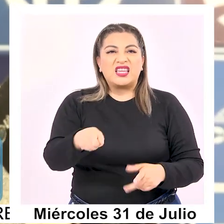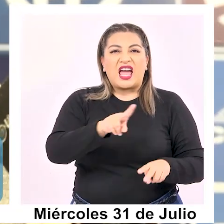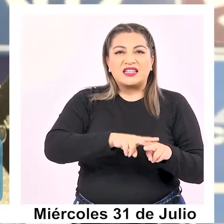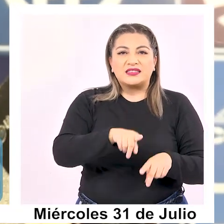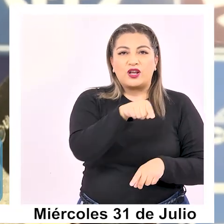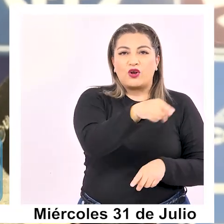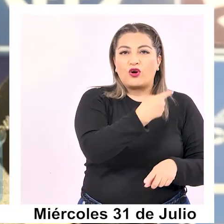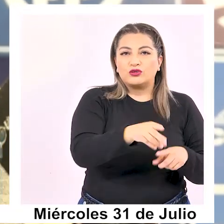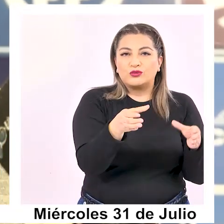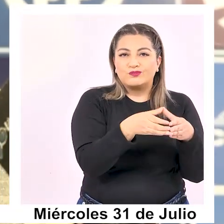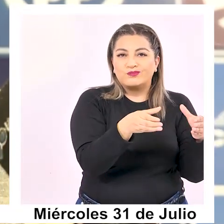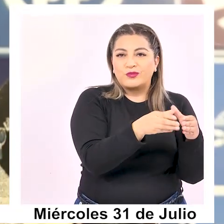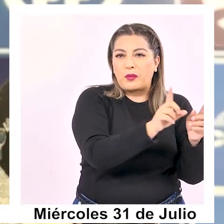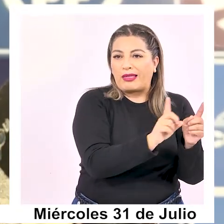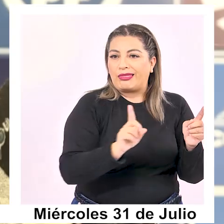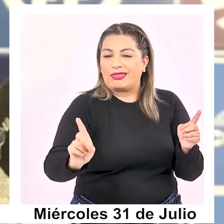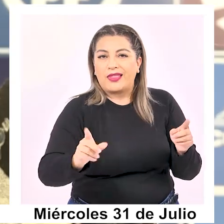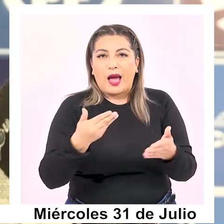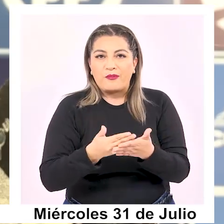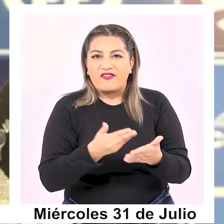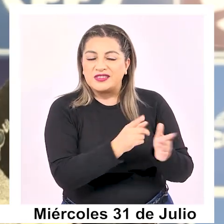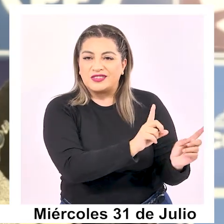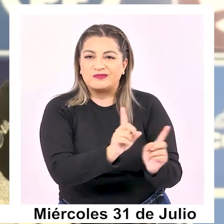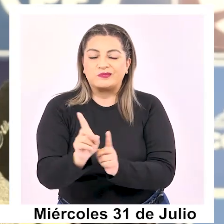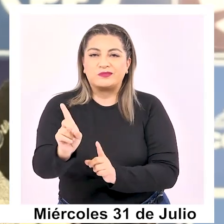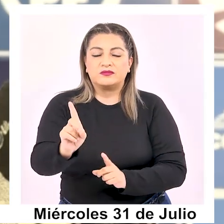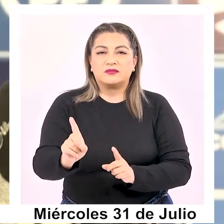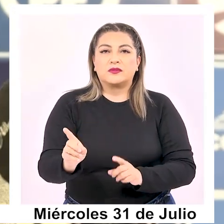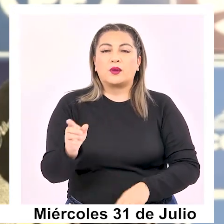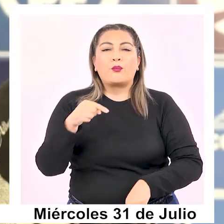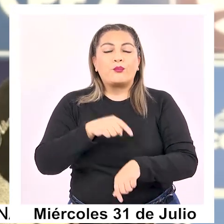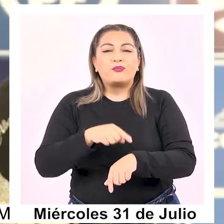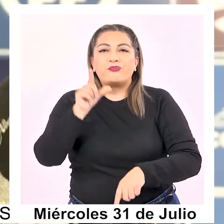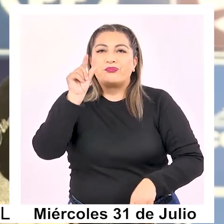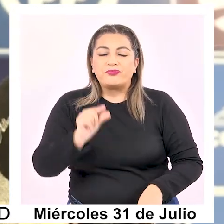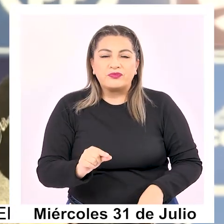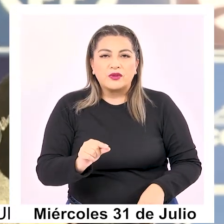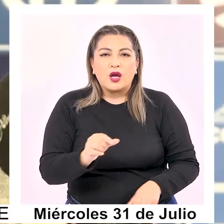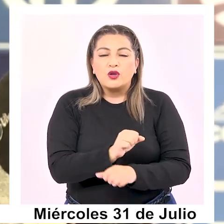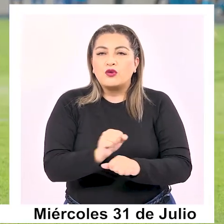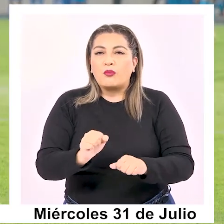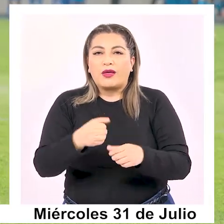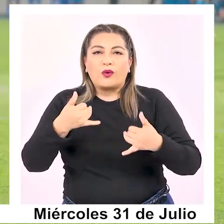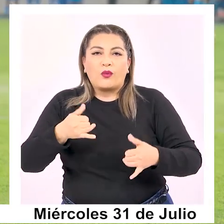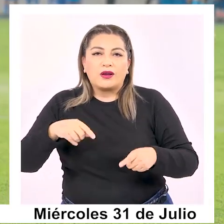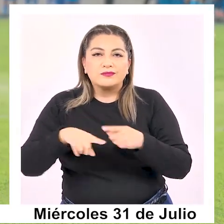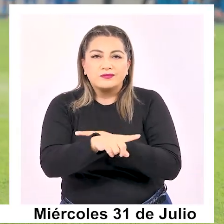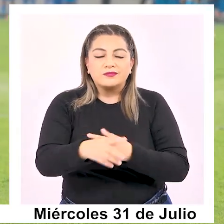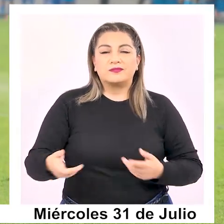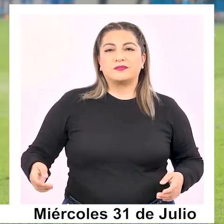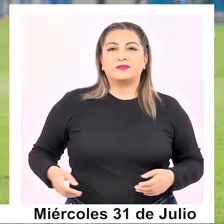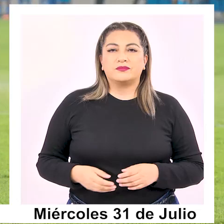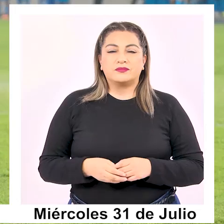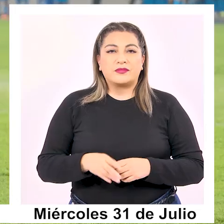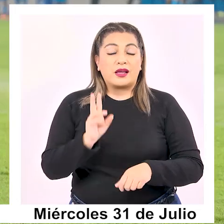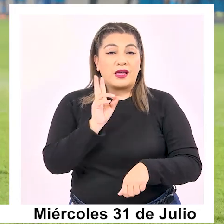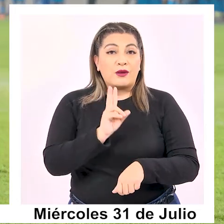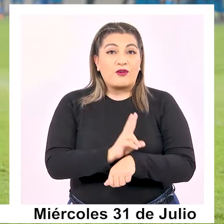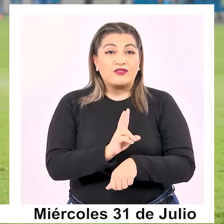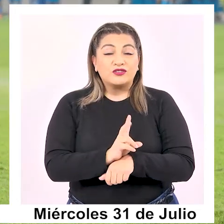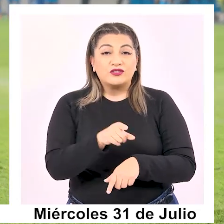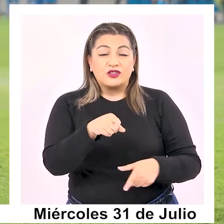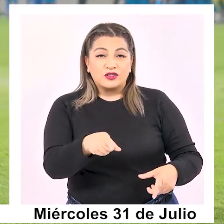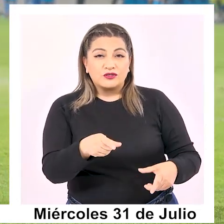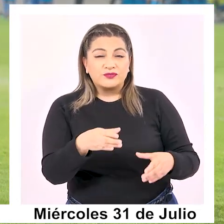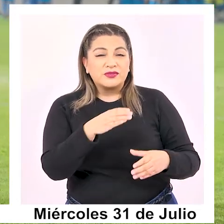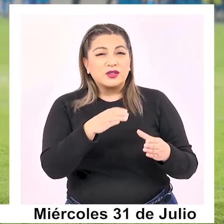Entonces tuvimos, sobre todo en el primer tiempo, pocas chances de elaborar, de jugar Para el técnico de la Calera,